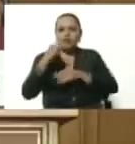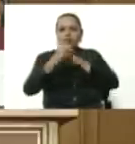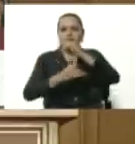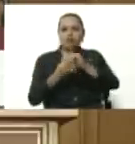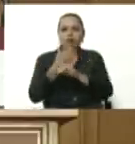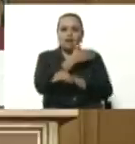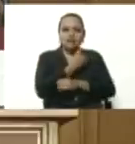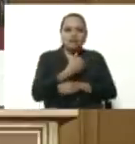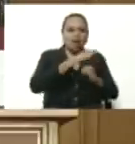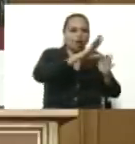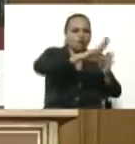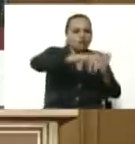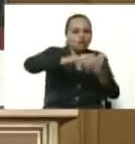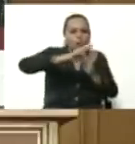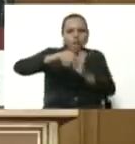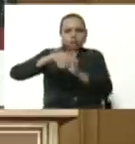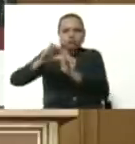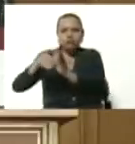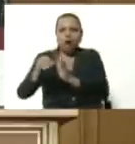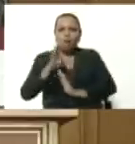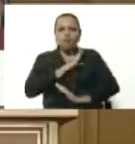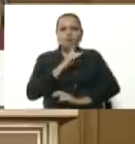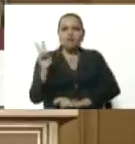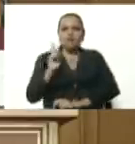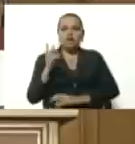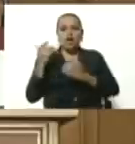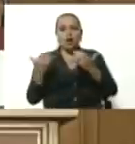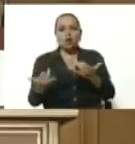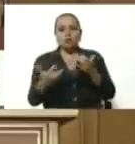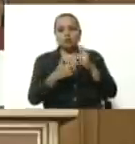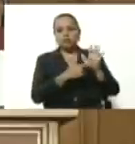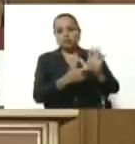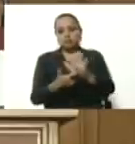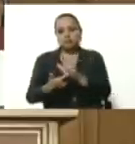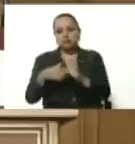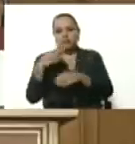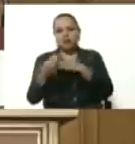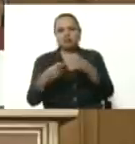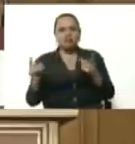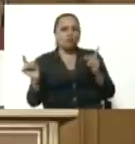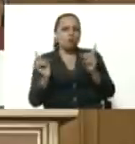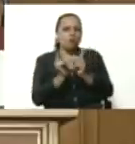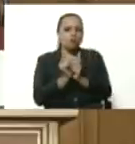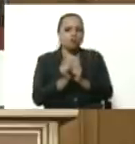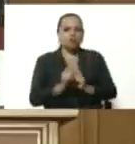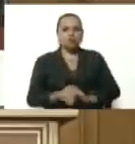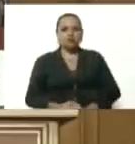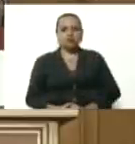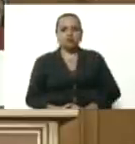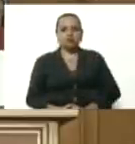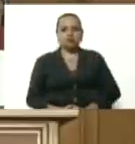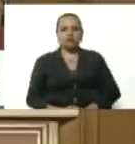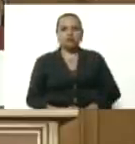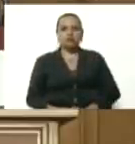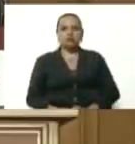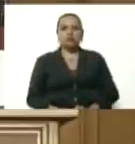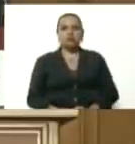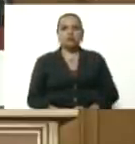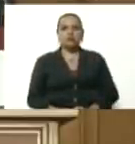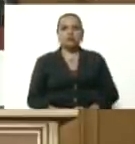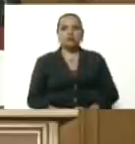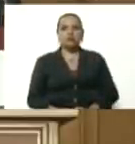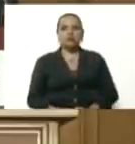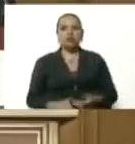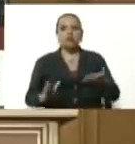internacionales. Para muestra, vamos a hacer un recuento nada más, corto, Pedro Carreño,